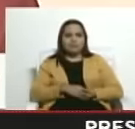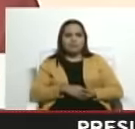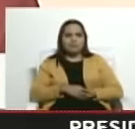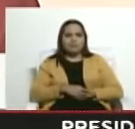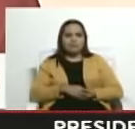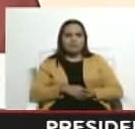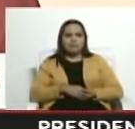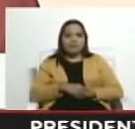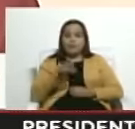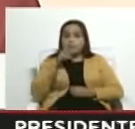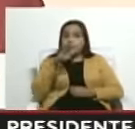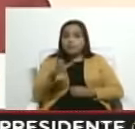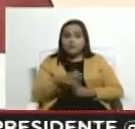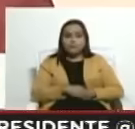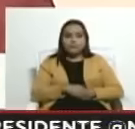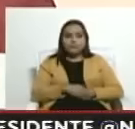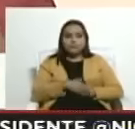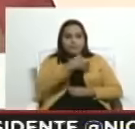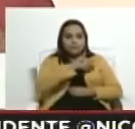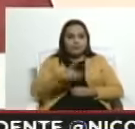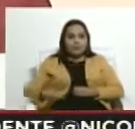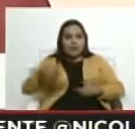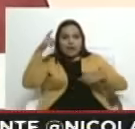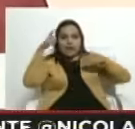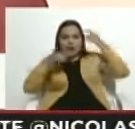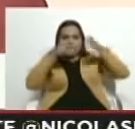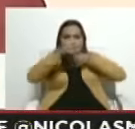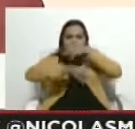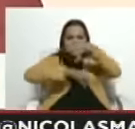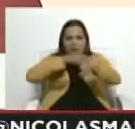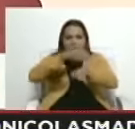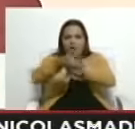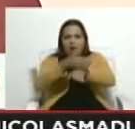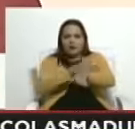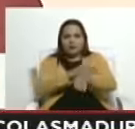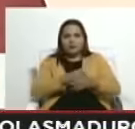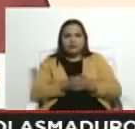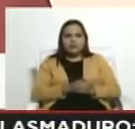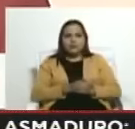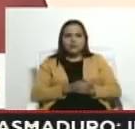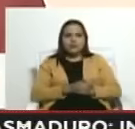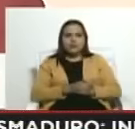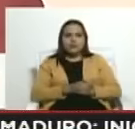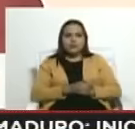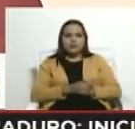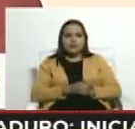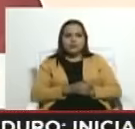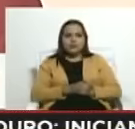Es terrible. El comandante Chávez lo ilustraba de alguna manera. Él decía,